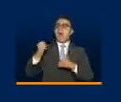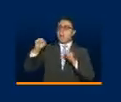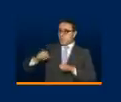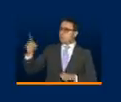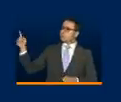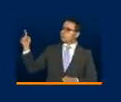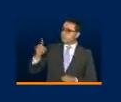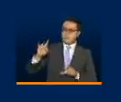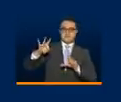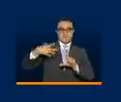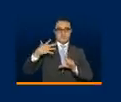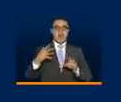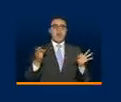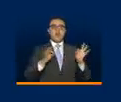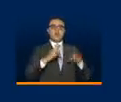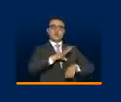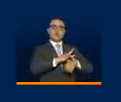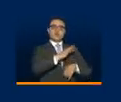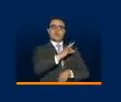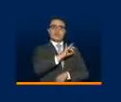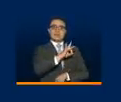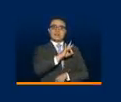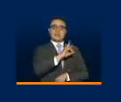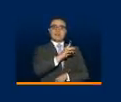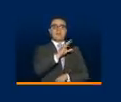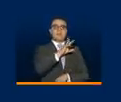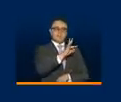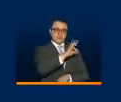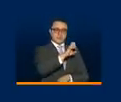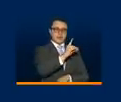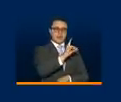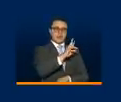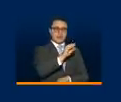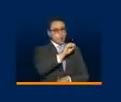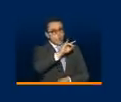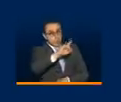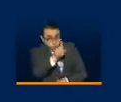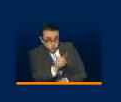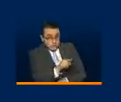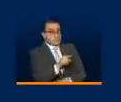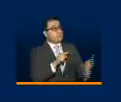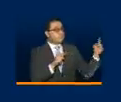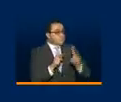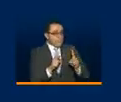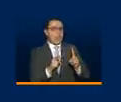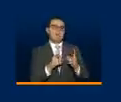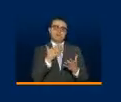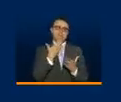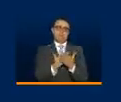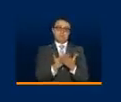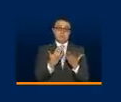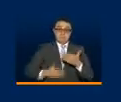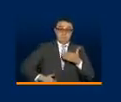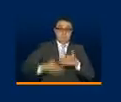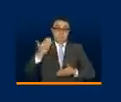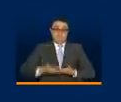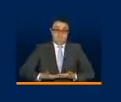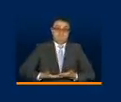su presencia y también con la del doctor Tedros, para que demos espacio, cabida, dinamismo a este proceso que